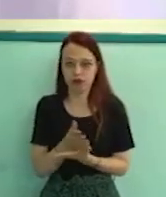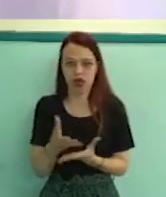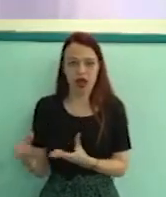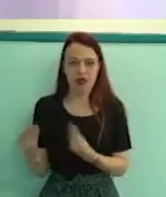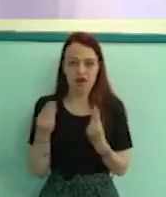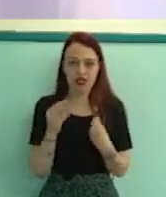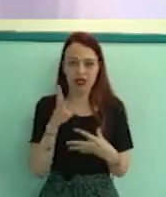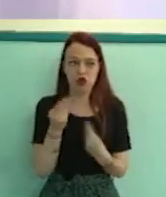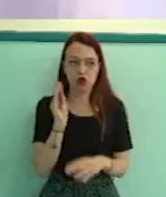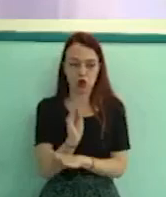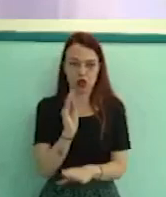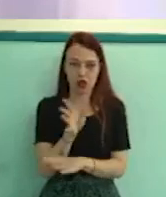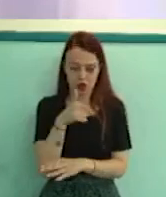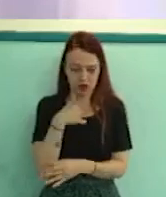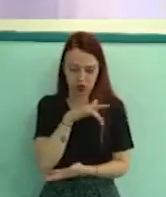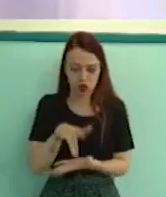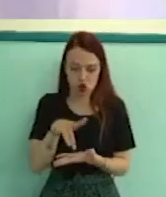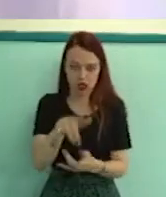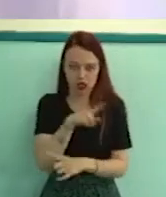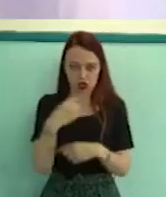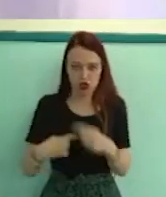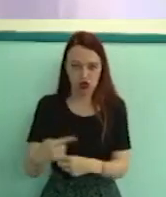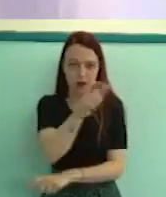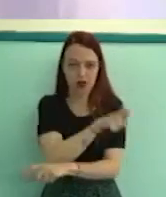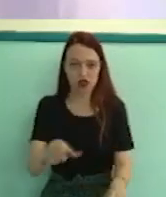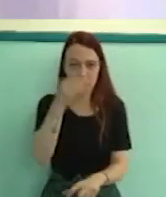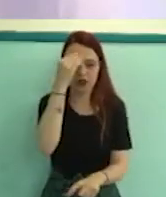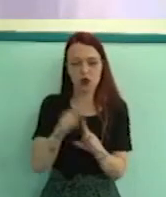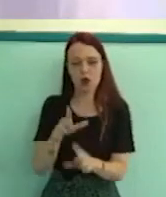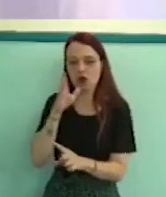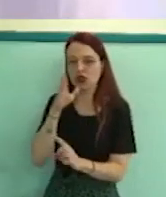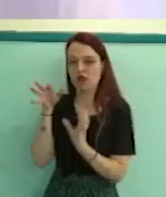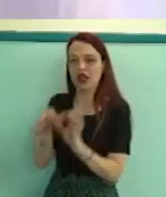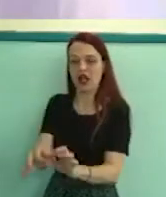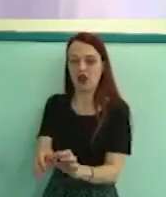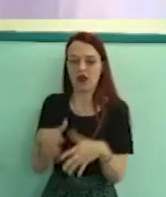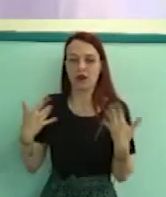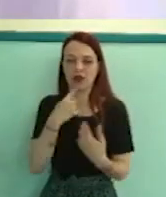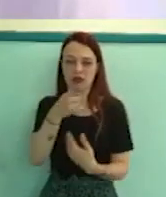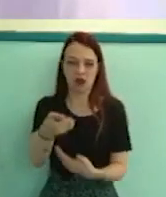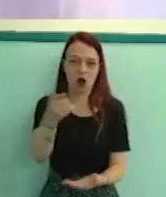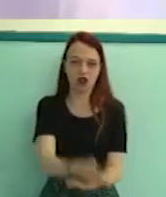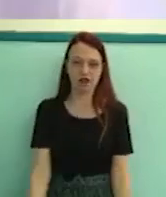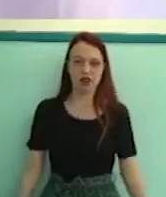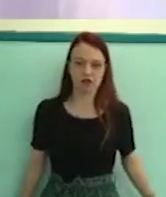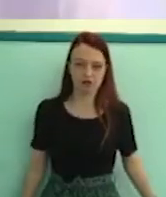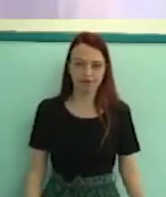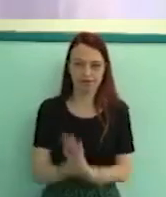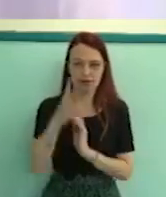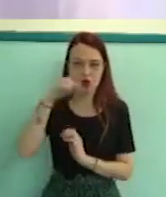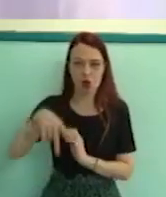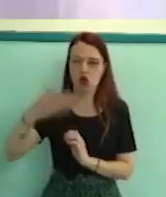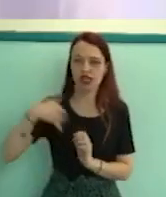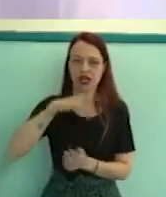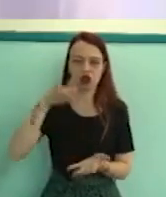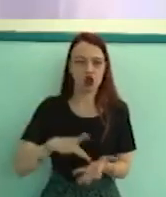ojos a mí me y me pasa todos los días Eh de gente que creía que era liada de la causa y de repente lópes y dices otra vez llega llega junio y ya ya